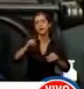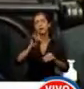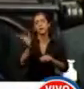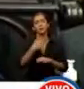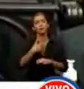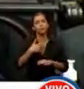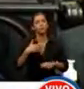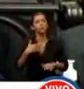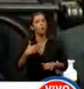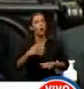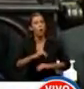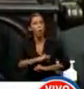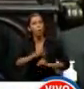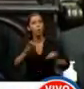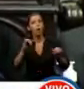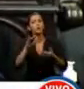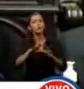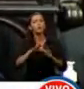los presentes hoy